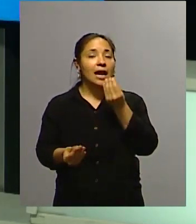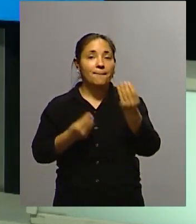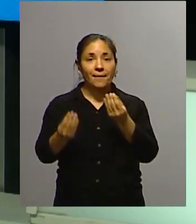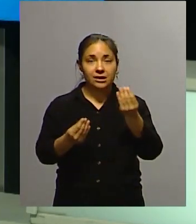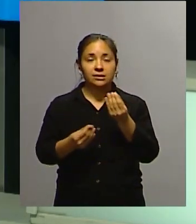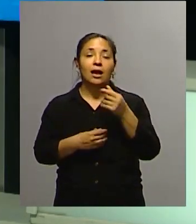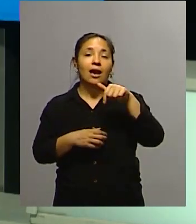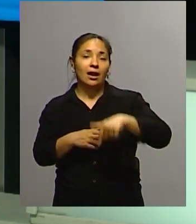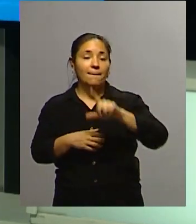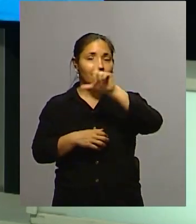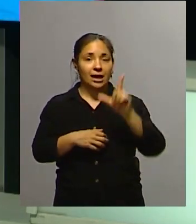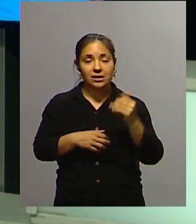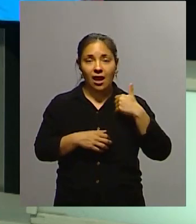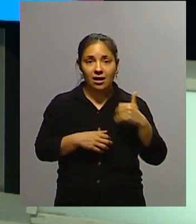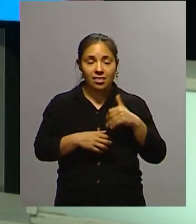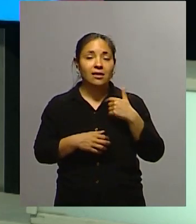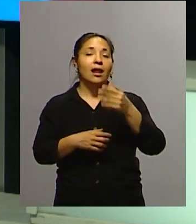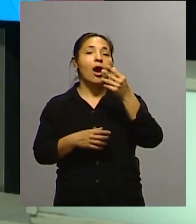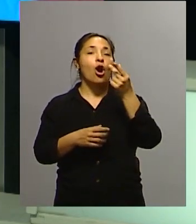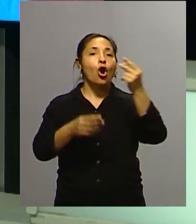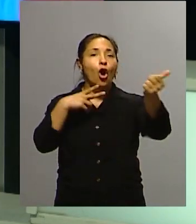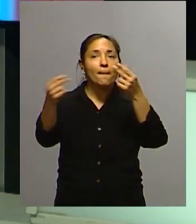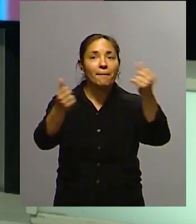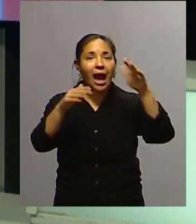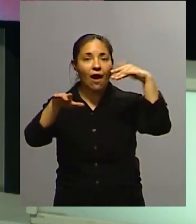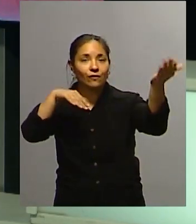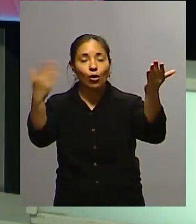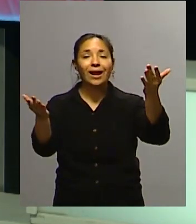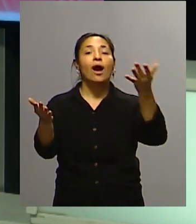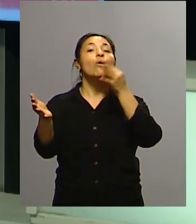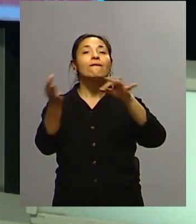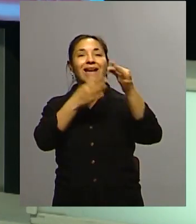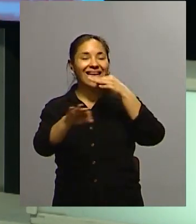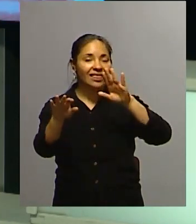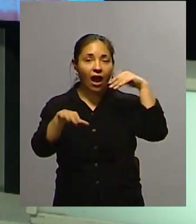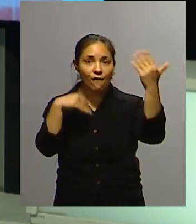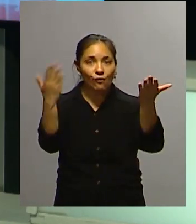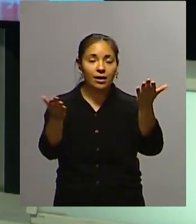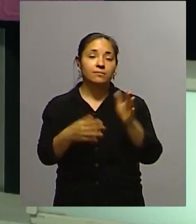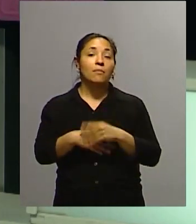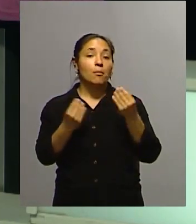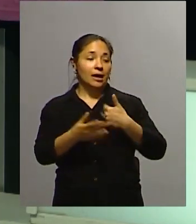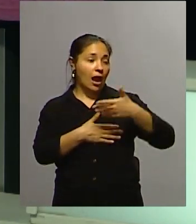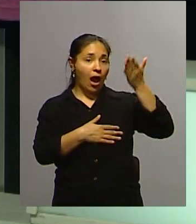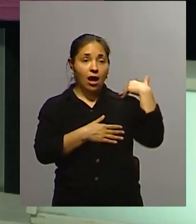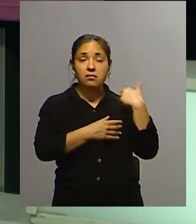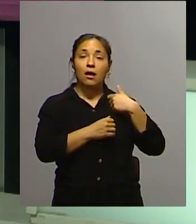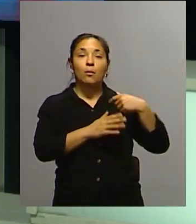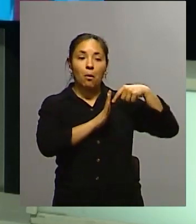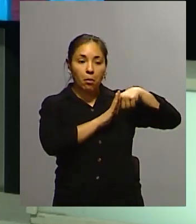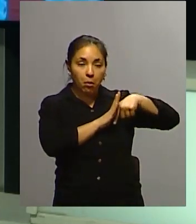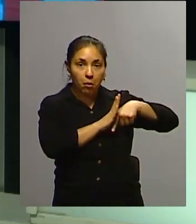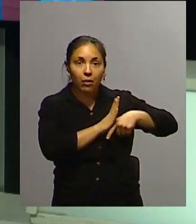en nuestro país, consumo interno, exportaciones, porque venimos de números que fueron buenos, veníamos en caída, después hubo una